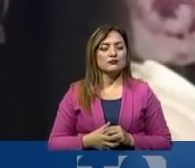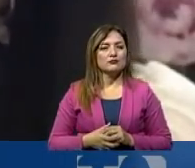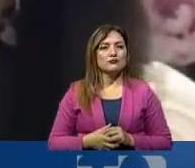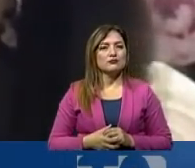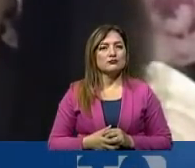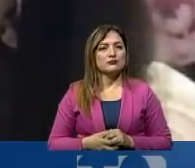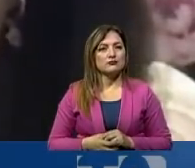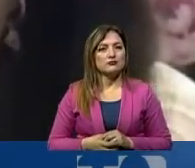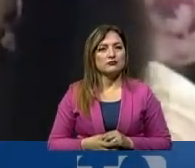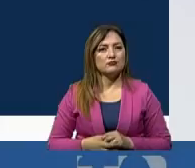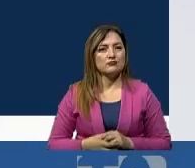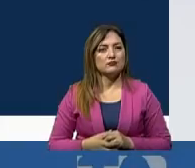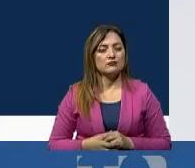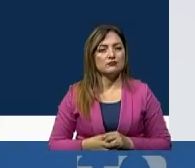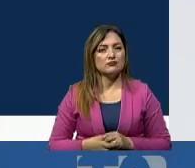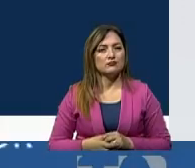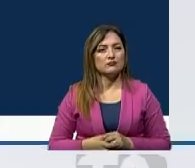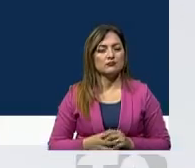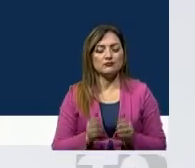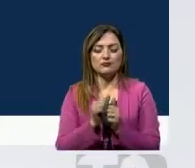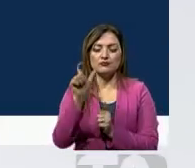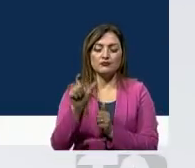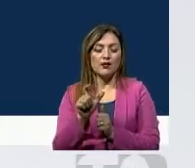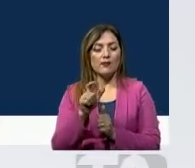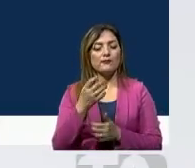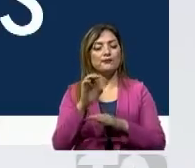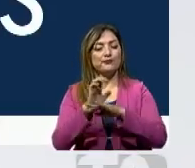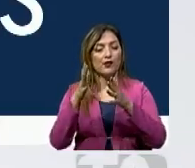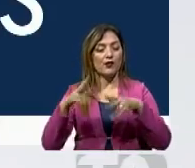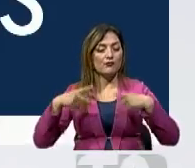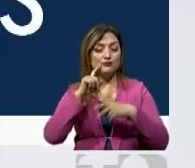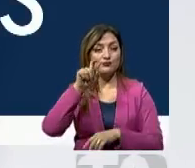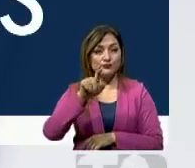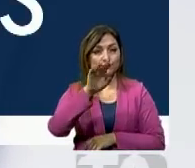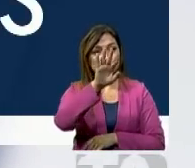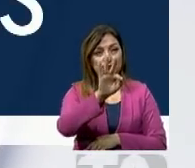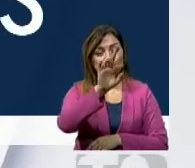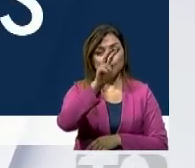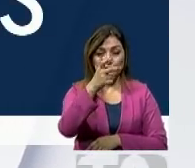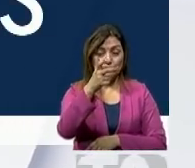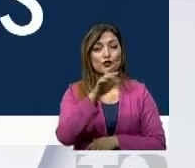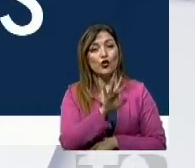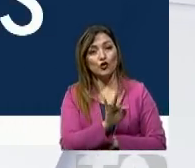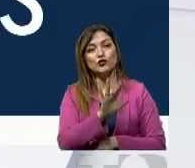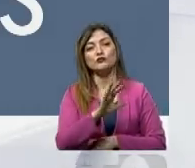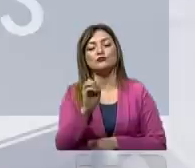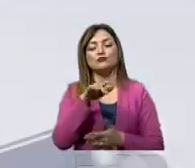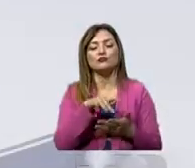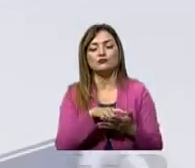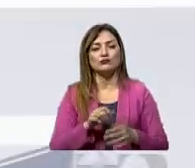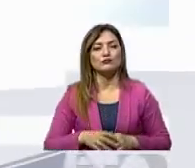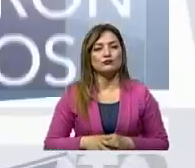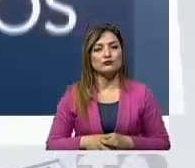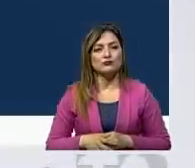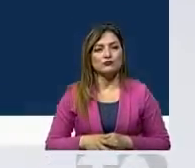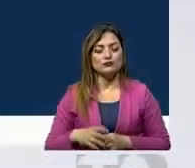se acompañará al ciudadano. De los 913 ecuatorianos que vivían en Ucrania, el 85% eran estudiantes. En los